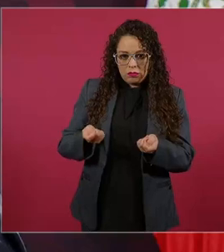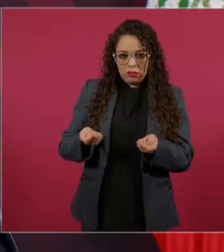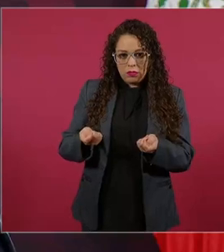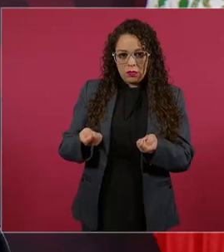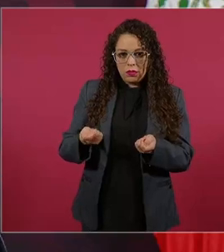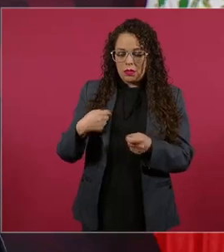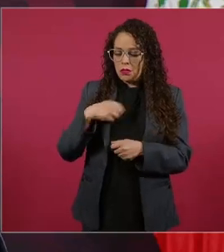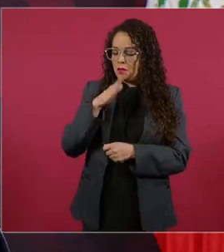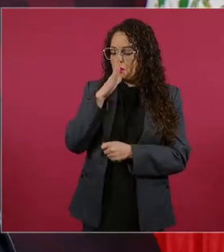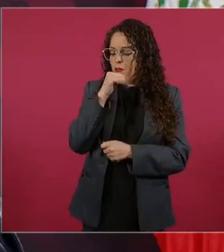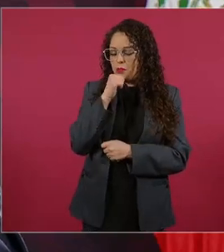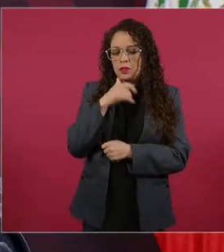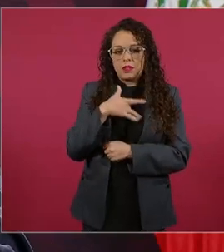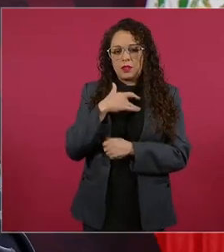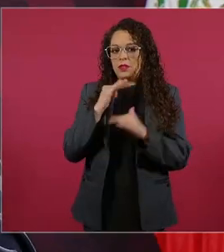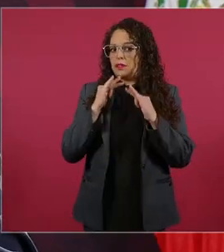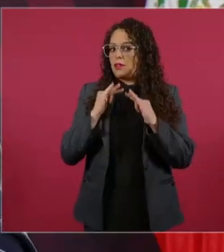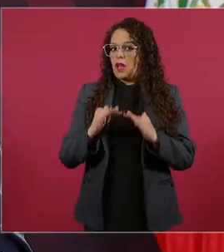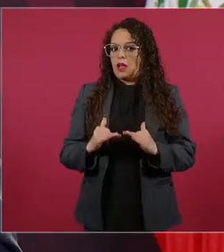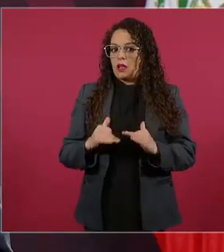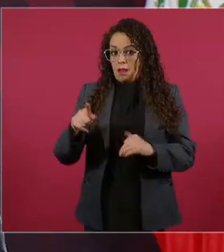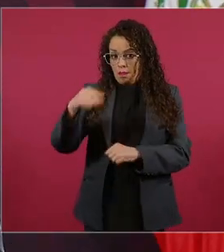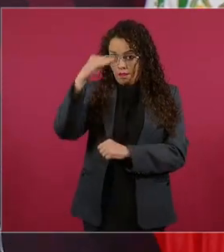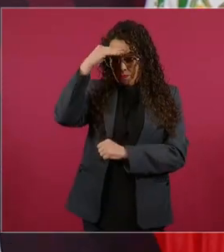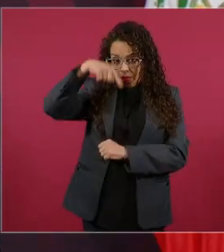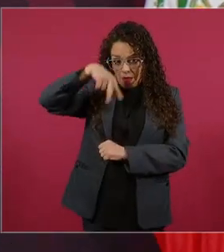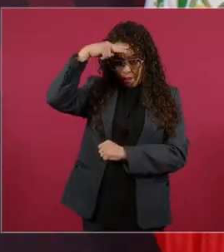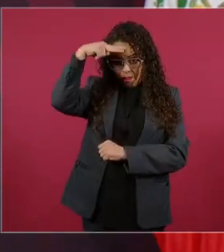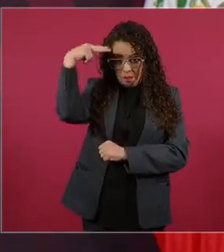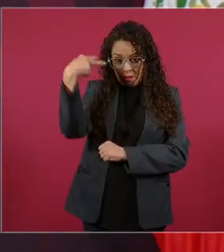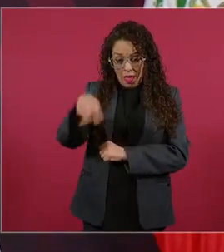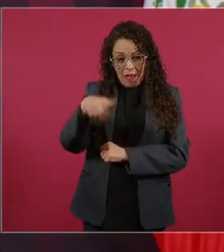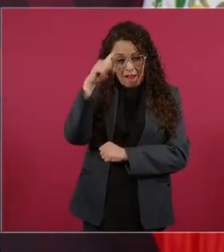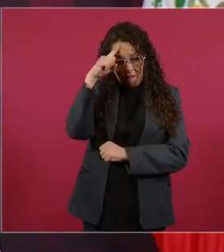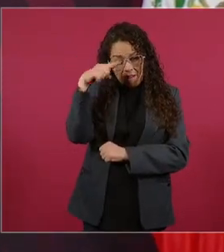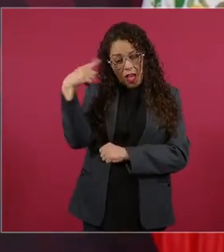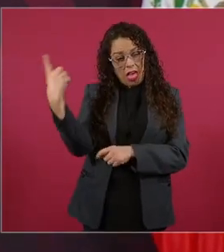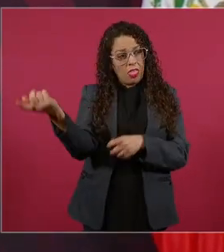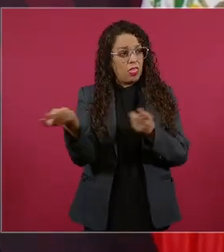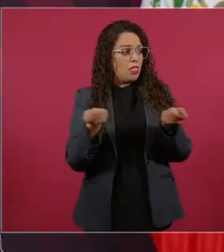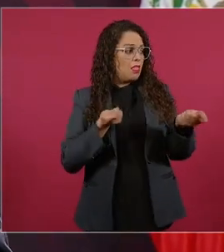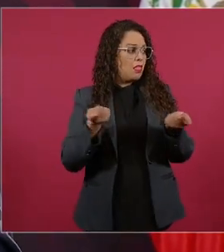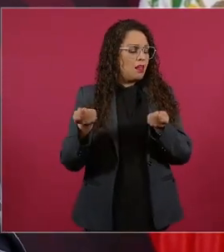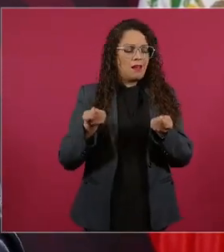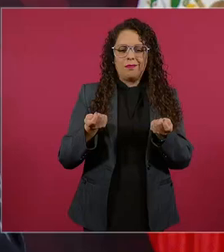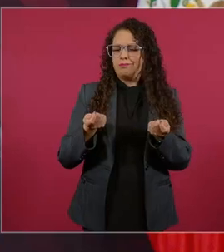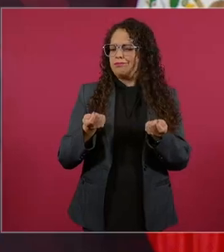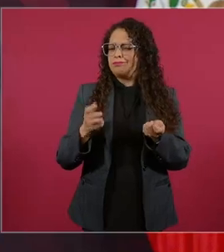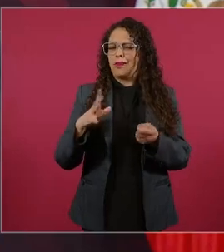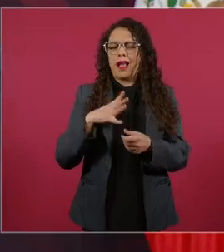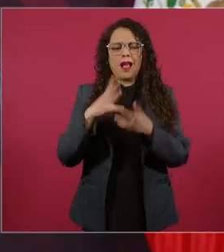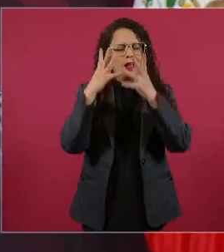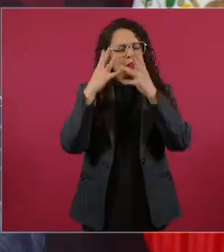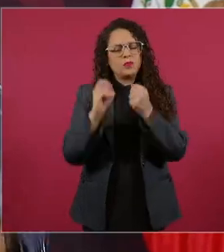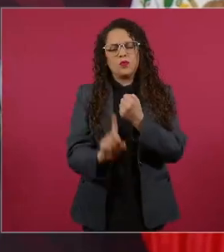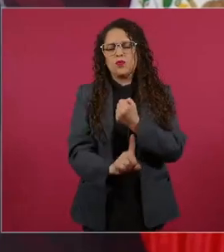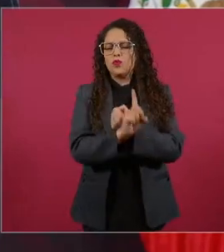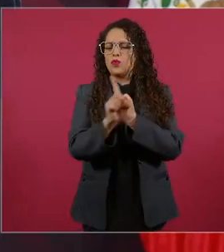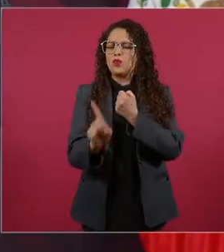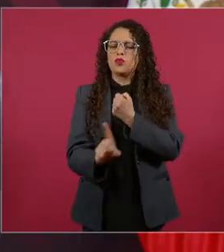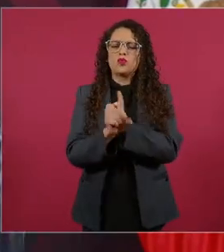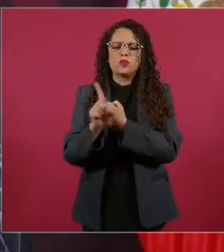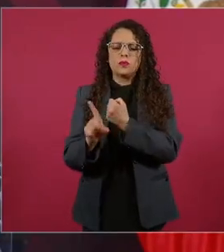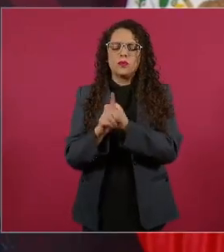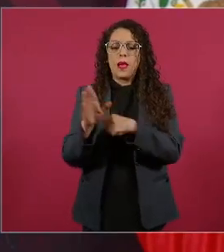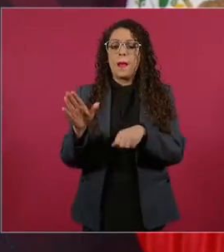Hay grandes, graves problemas nacionales. Claro, también tiene muchas ventajas. La principal ventaja es